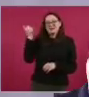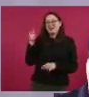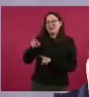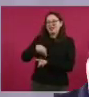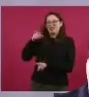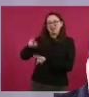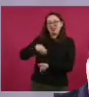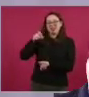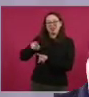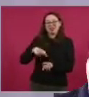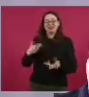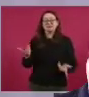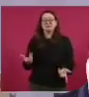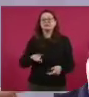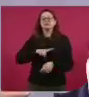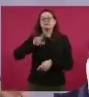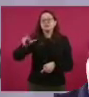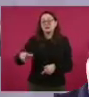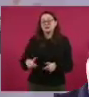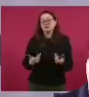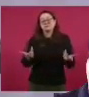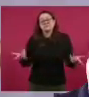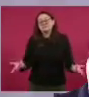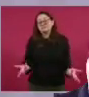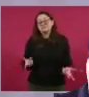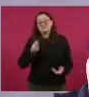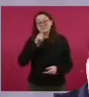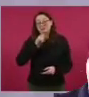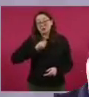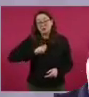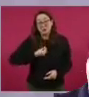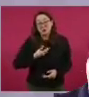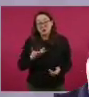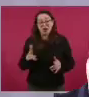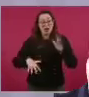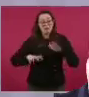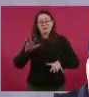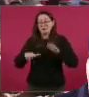pues no salieron las cosas, pero como también Ana aquí ha dicho,